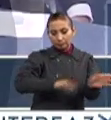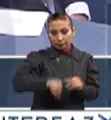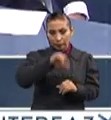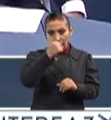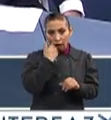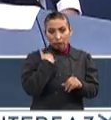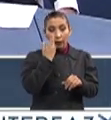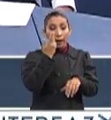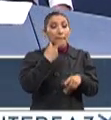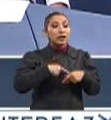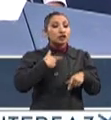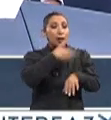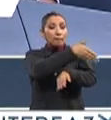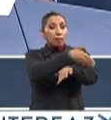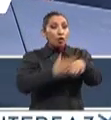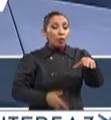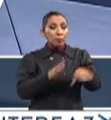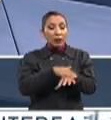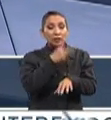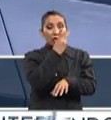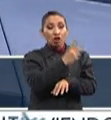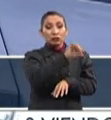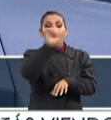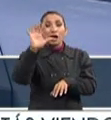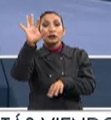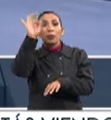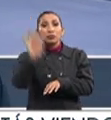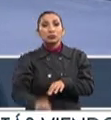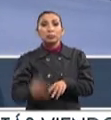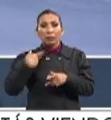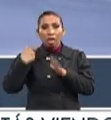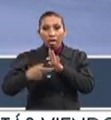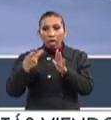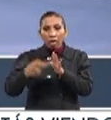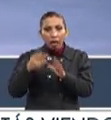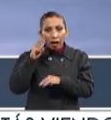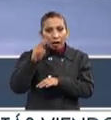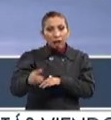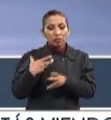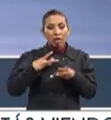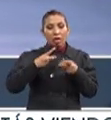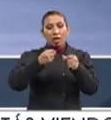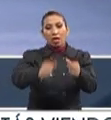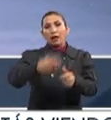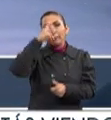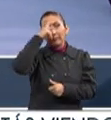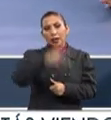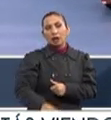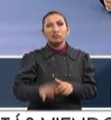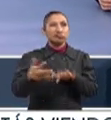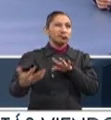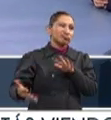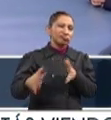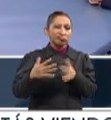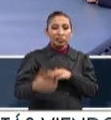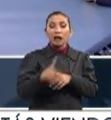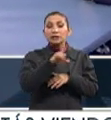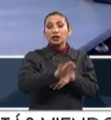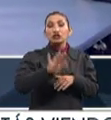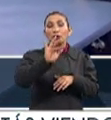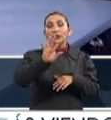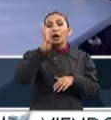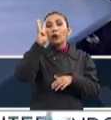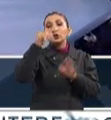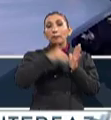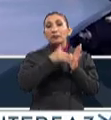de amputaciones subió del 2% al 5%. Y esto genera un gasto al país de aproximadamente